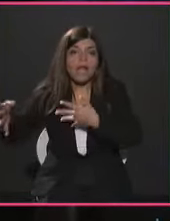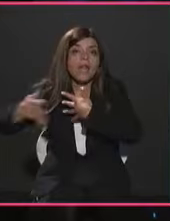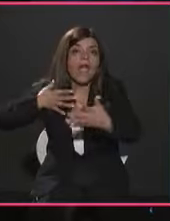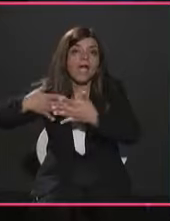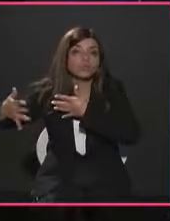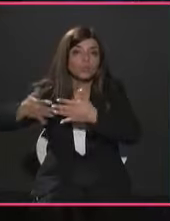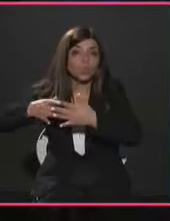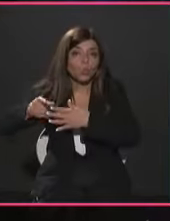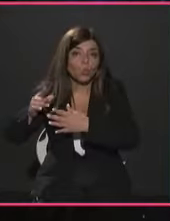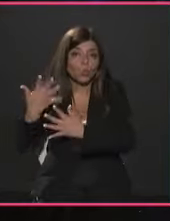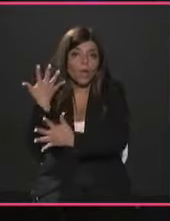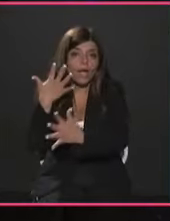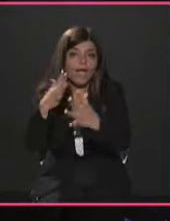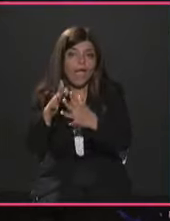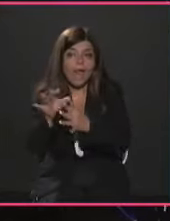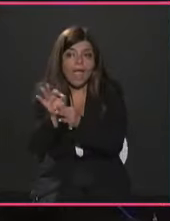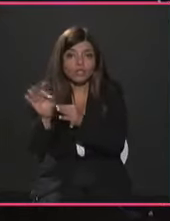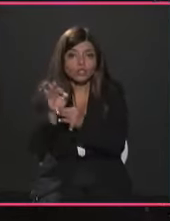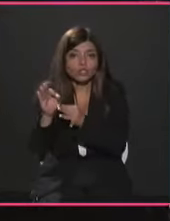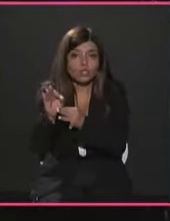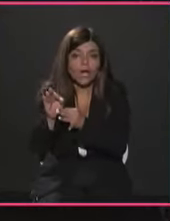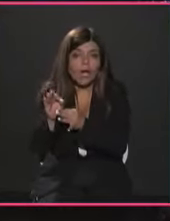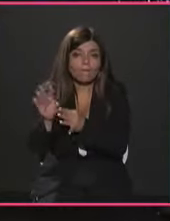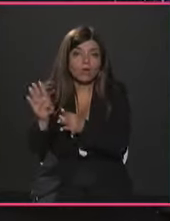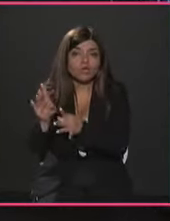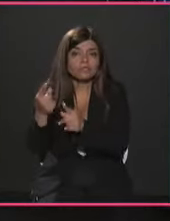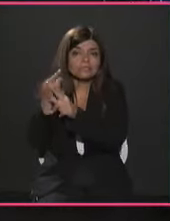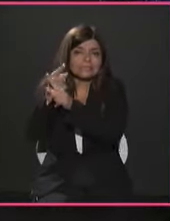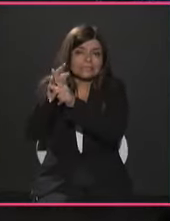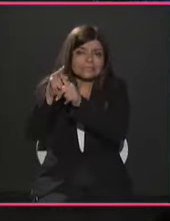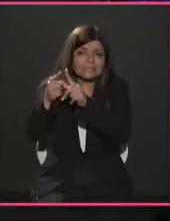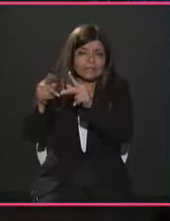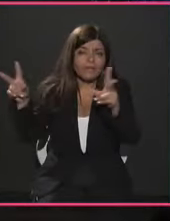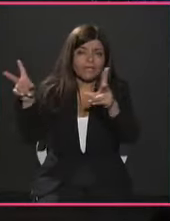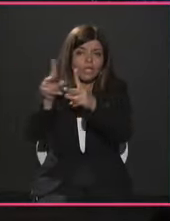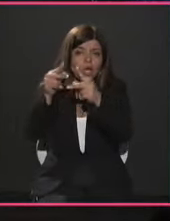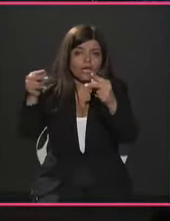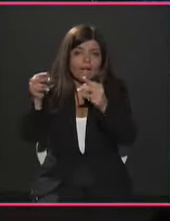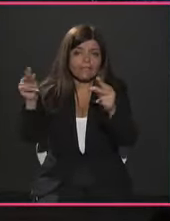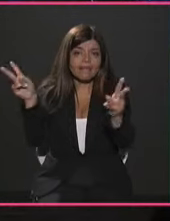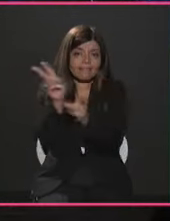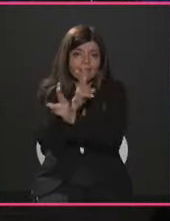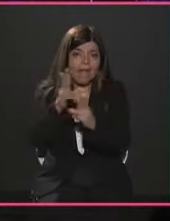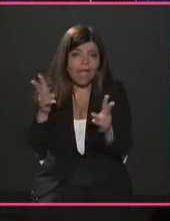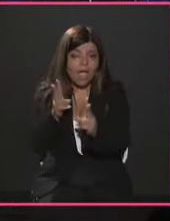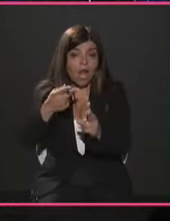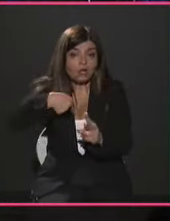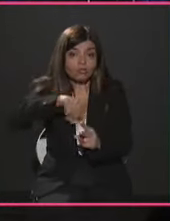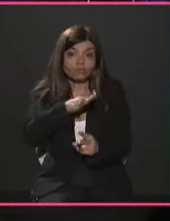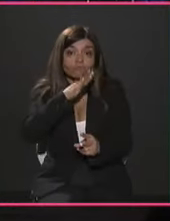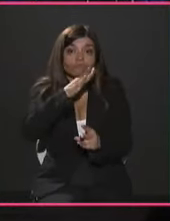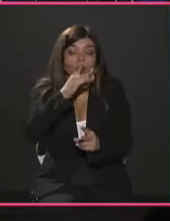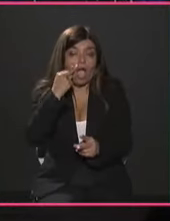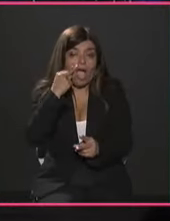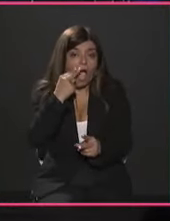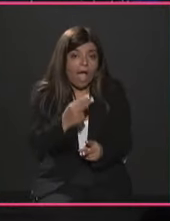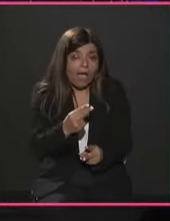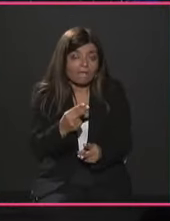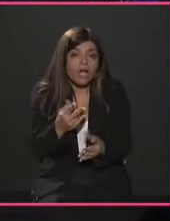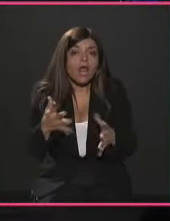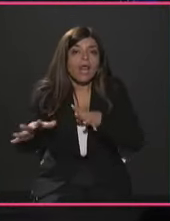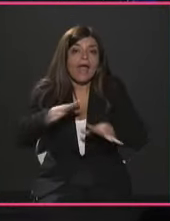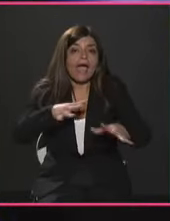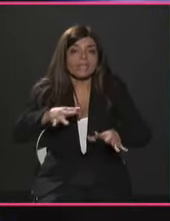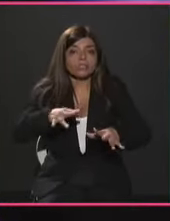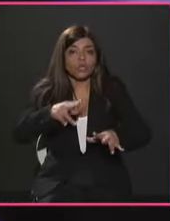encontramos una microbioma completamente distinto de la calidad del aire y nosotros ni siquiera podemos verlo a través de nuestras